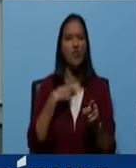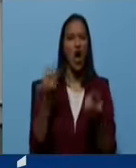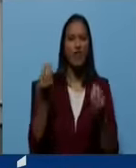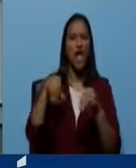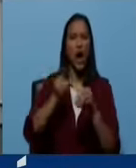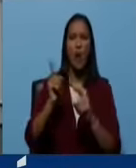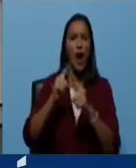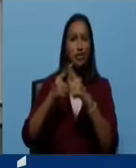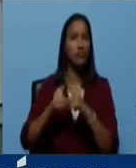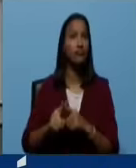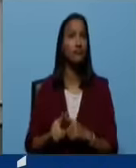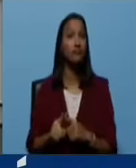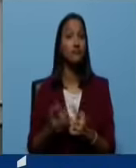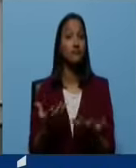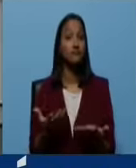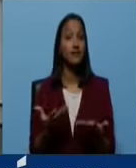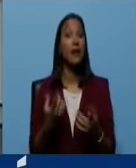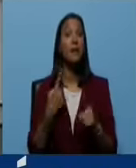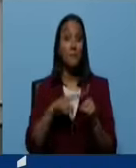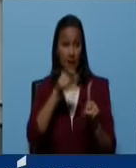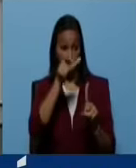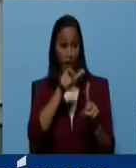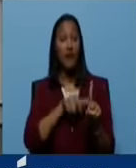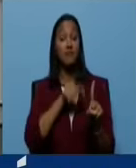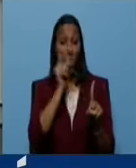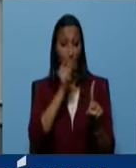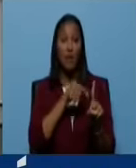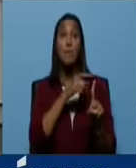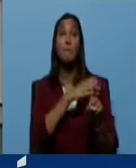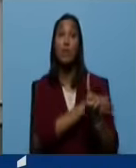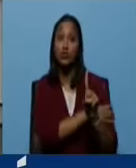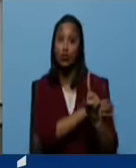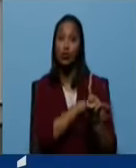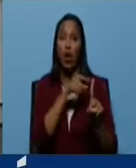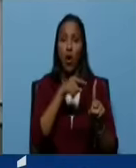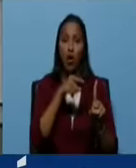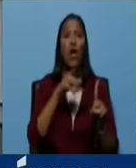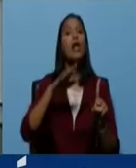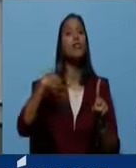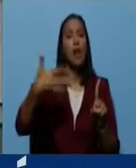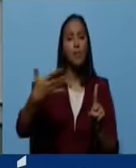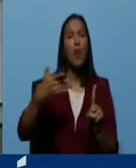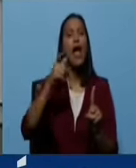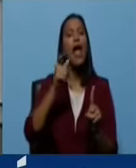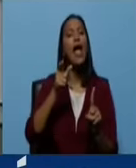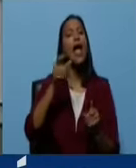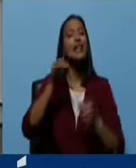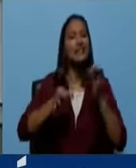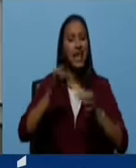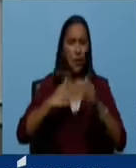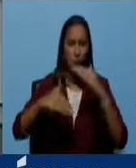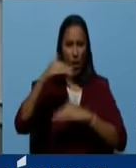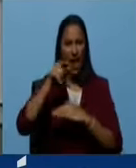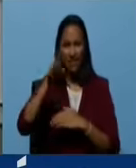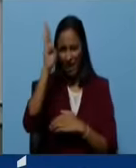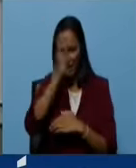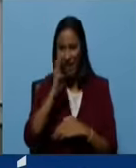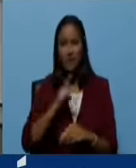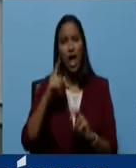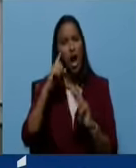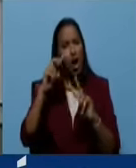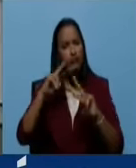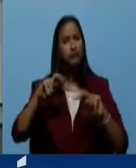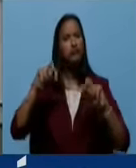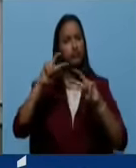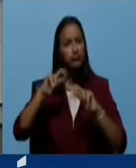Pero vean eso, él a pesar de todo ello reconoció a ese tribunal su facultad